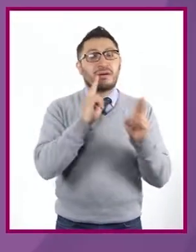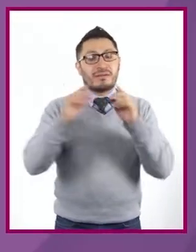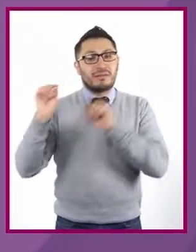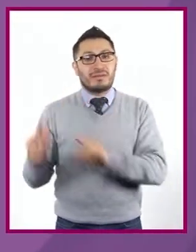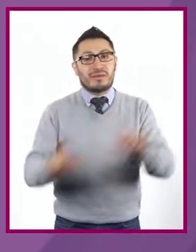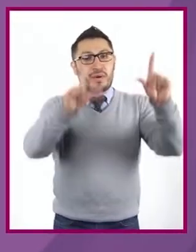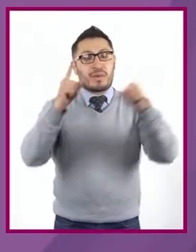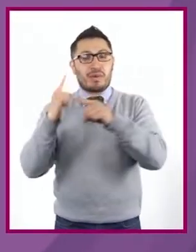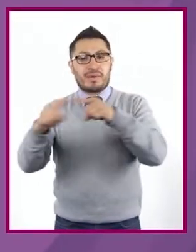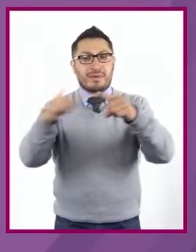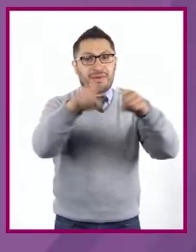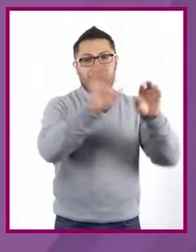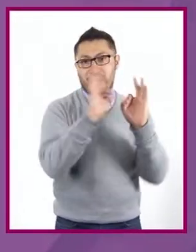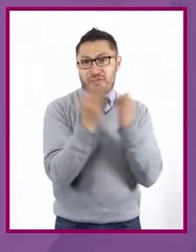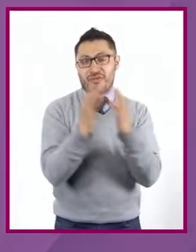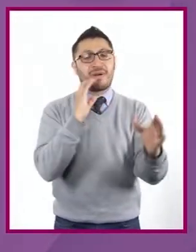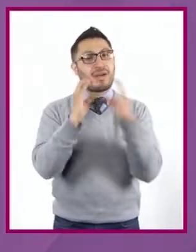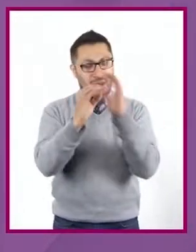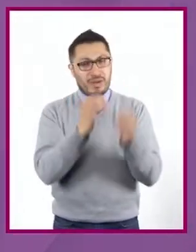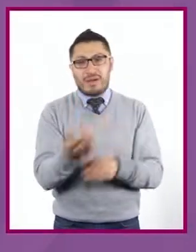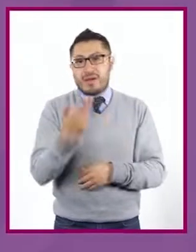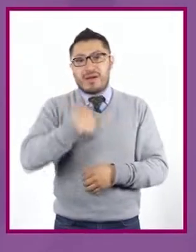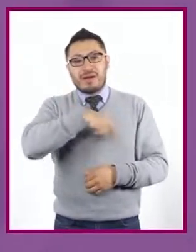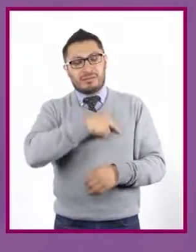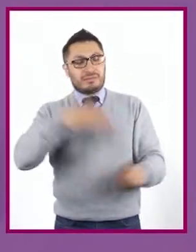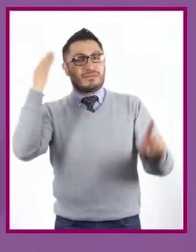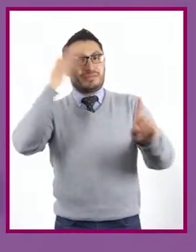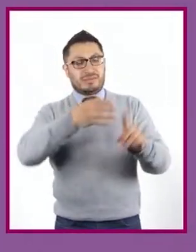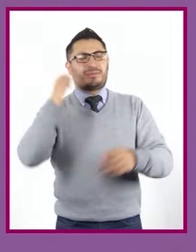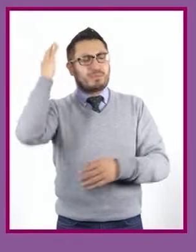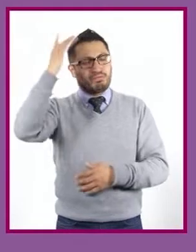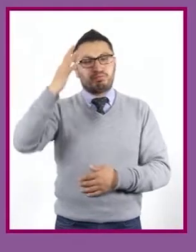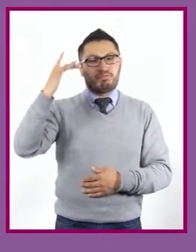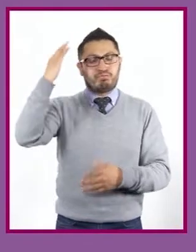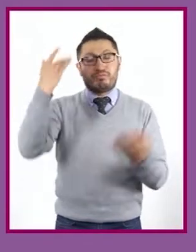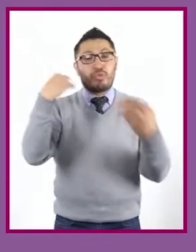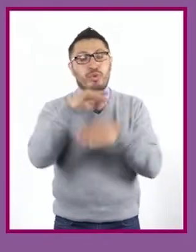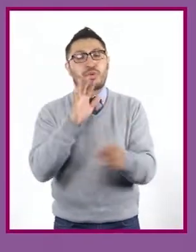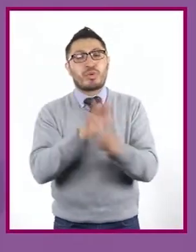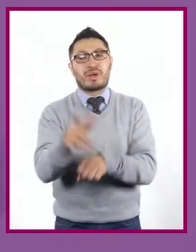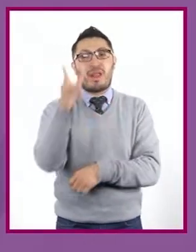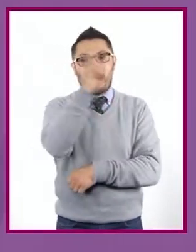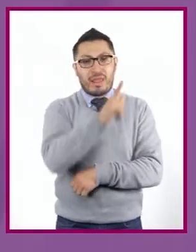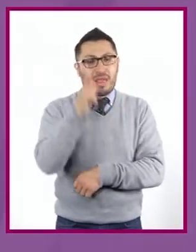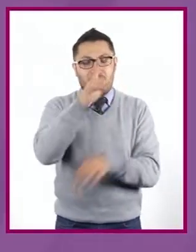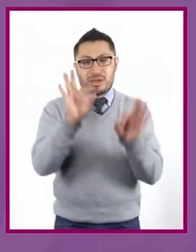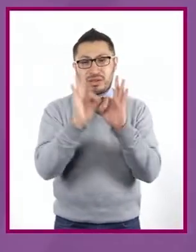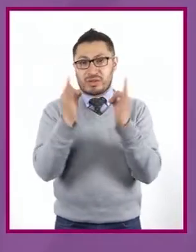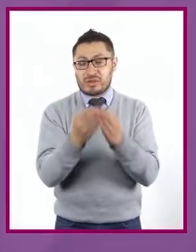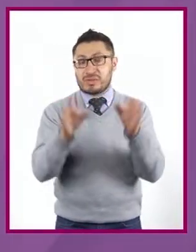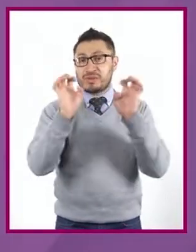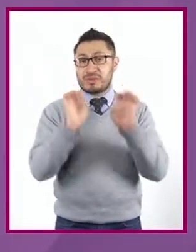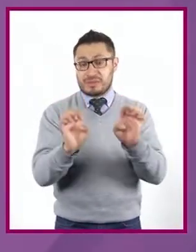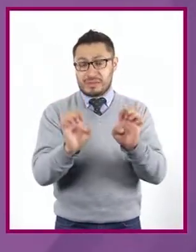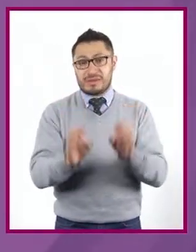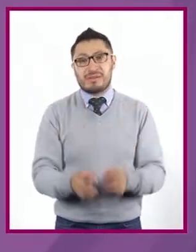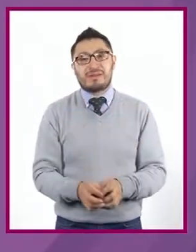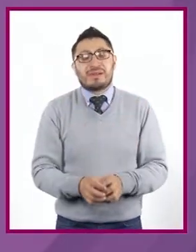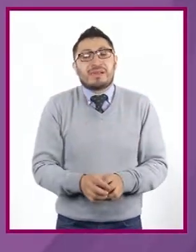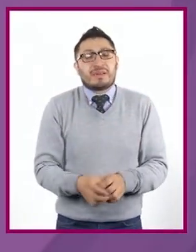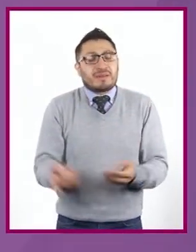publican en diversos medios. Y nos centraremos en reflexionar sobre el lenguaje formal usado en notas